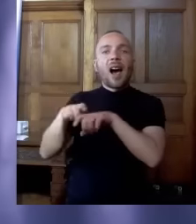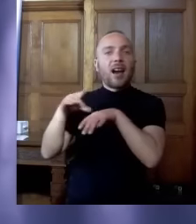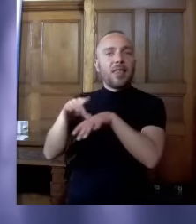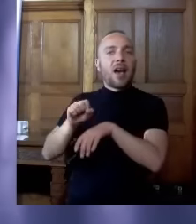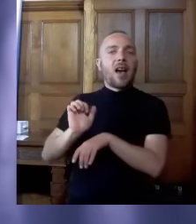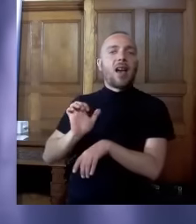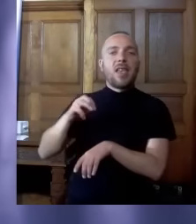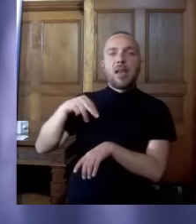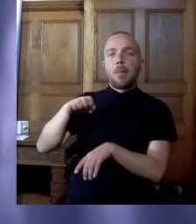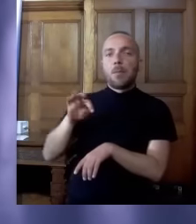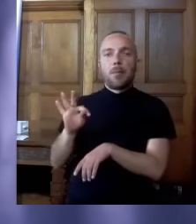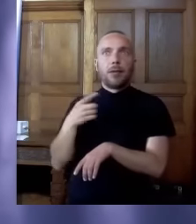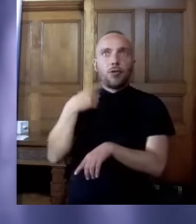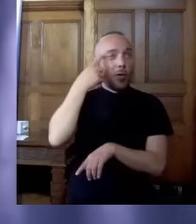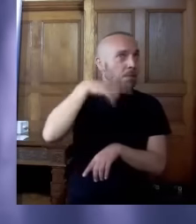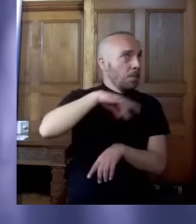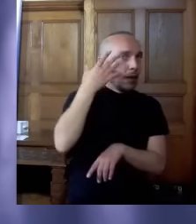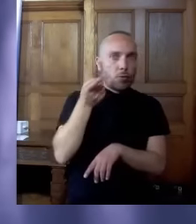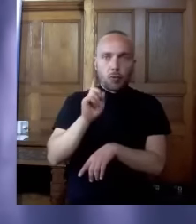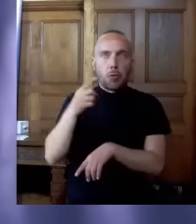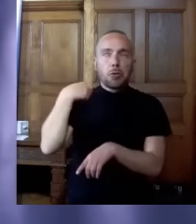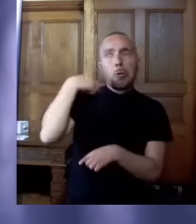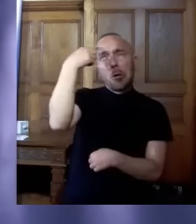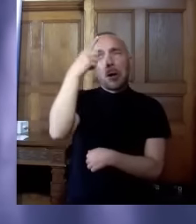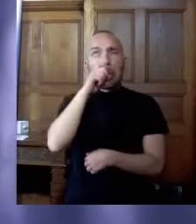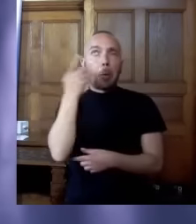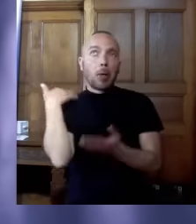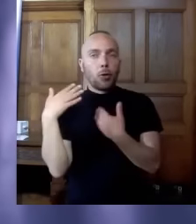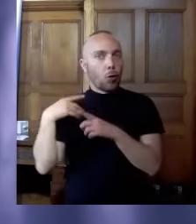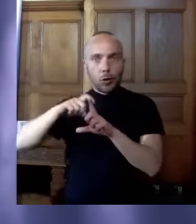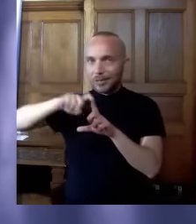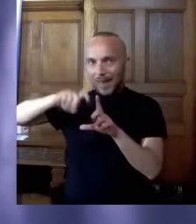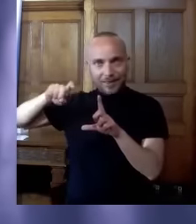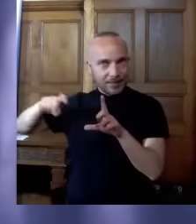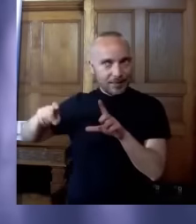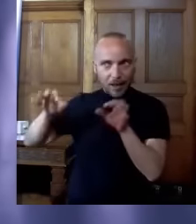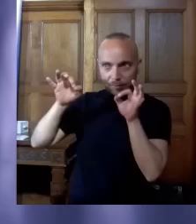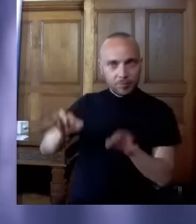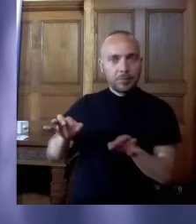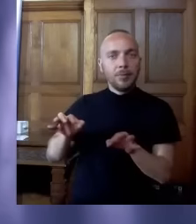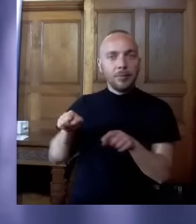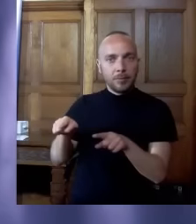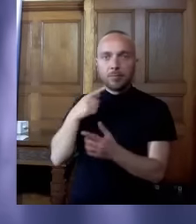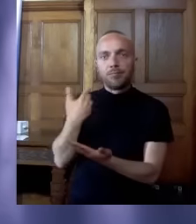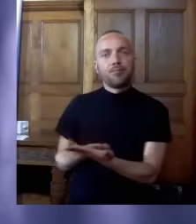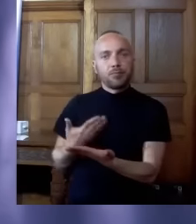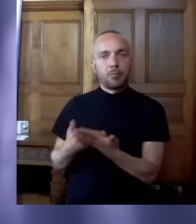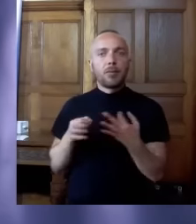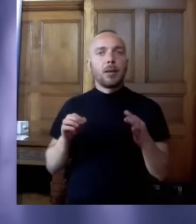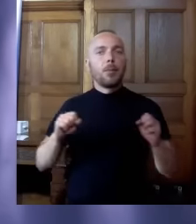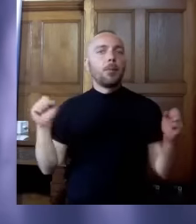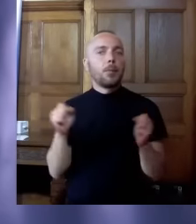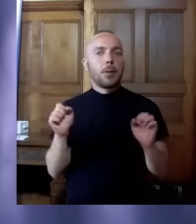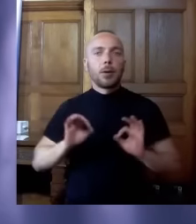inventando no es decir esto no es yo me acuerdo qué no la estadística muestra que que el invierno ha sido especialmente